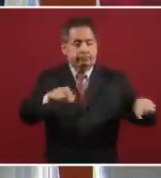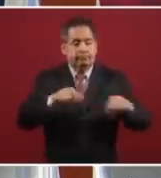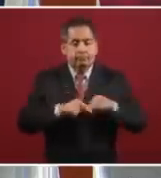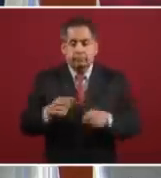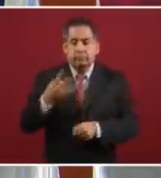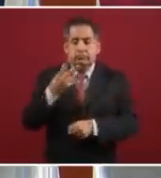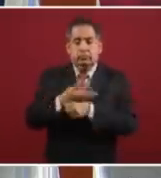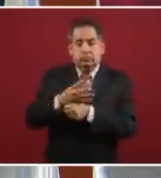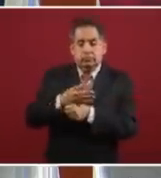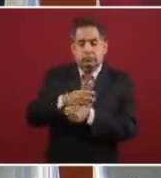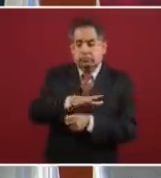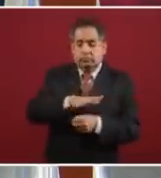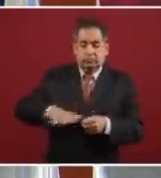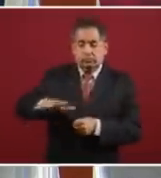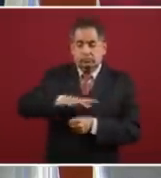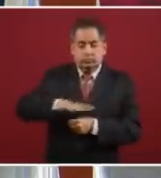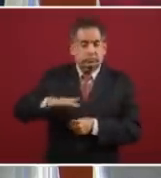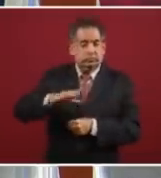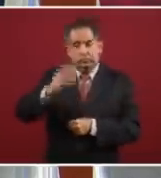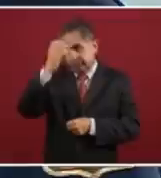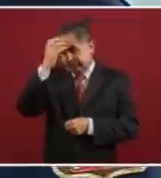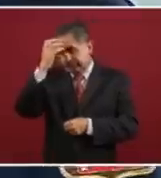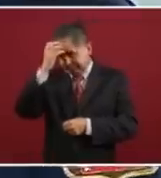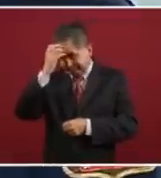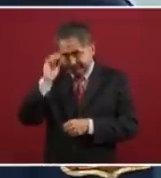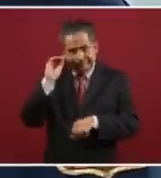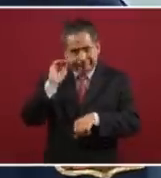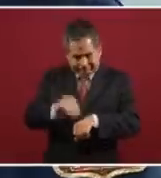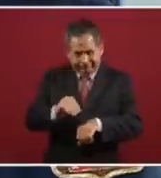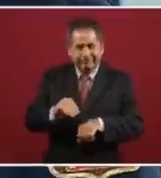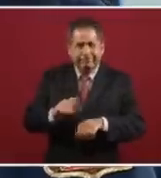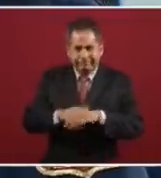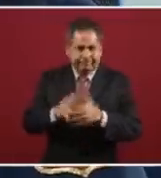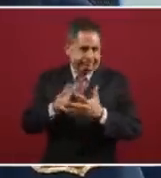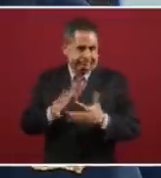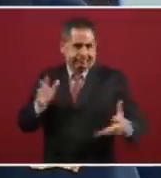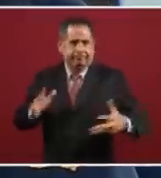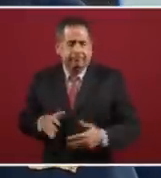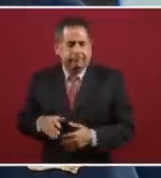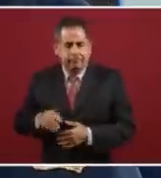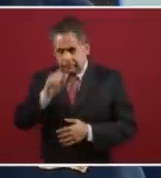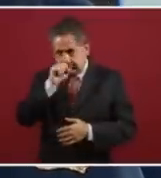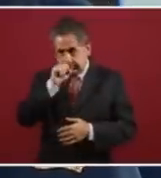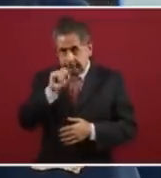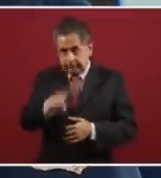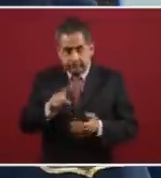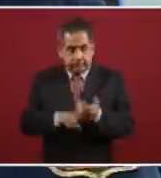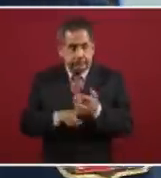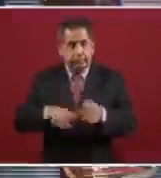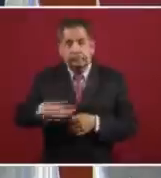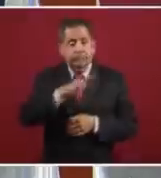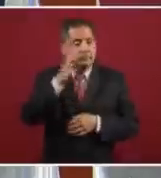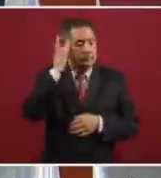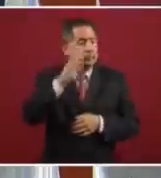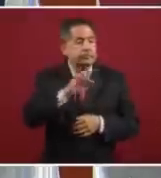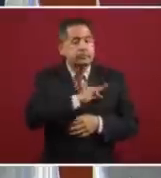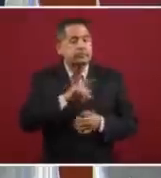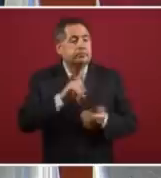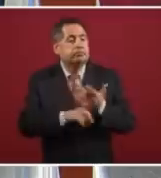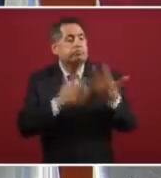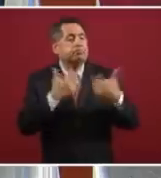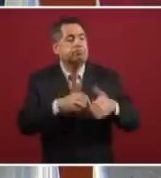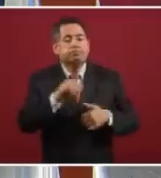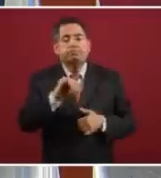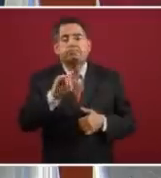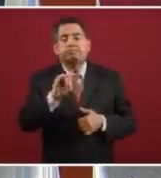sección de Chapultepec. También lo que tenemos ahí en esta en esta parte de Santa Fe, que es la industria militar,